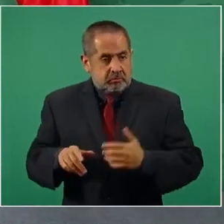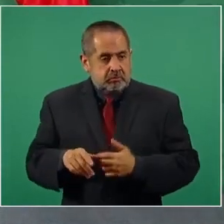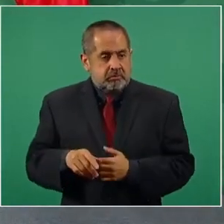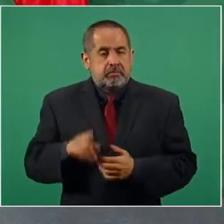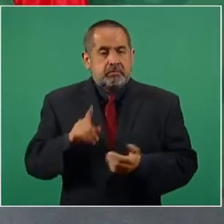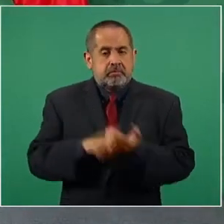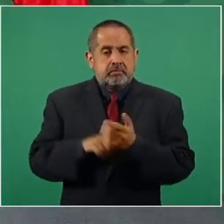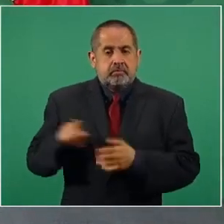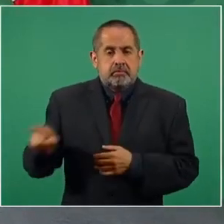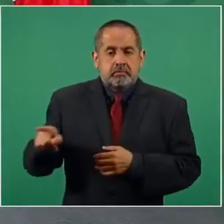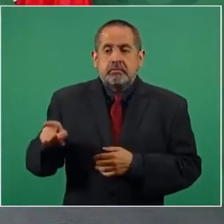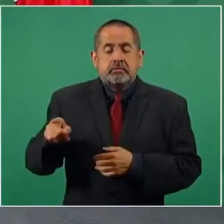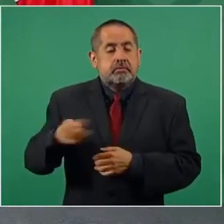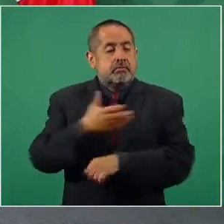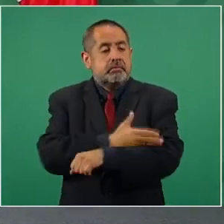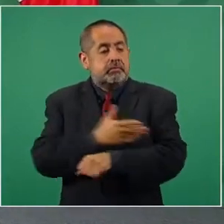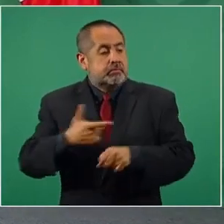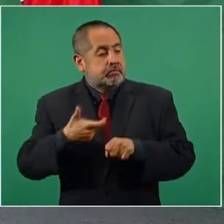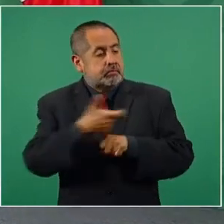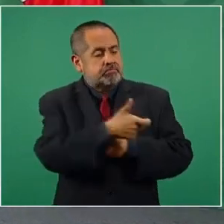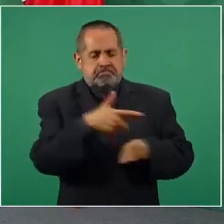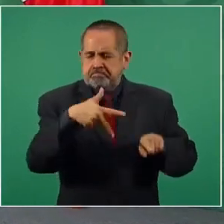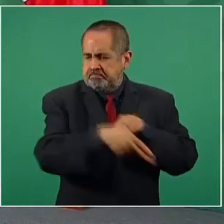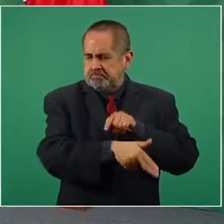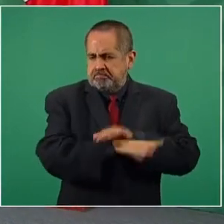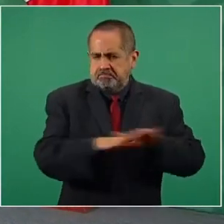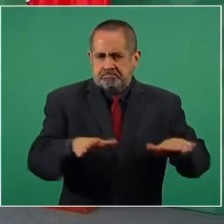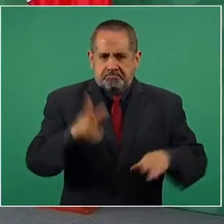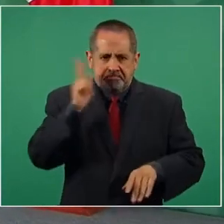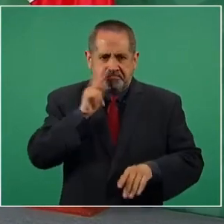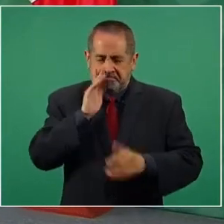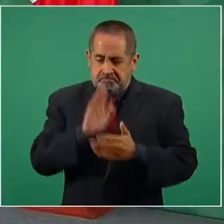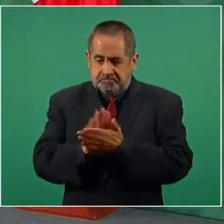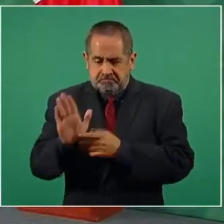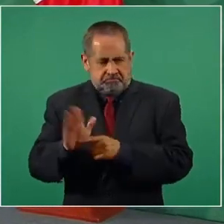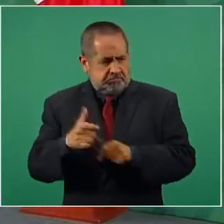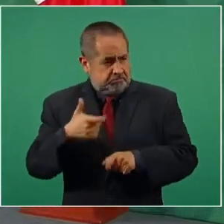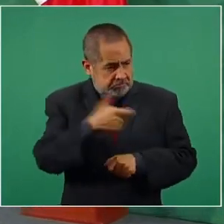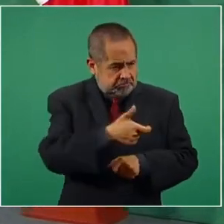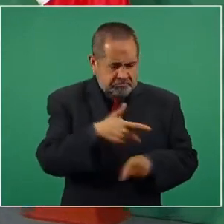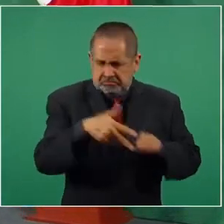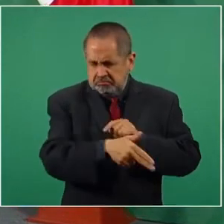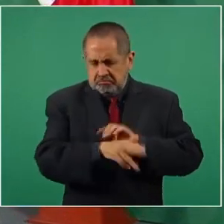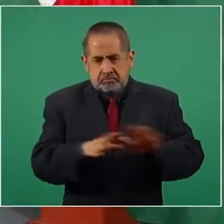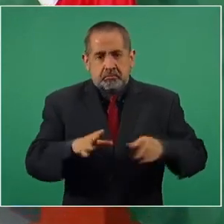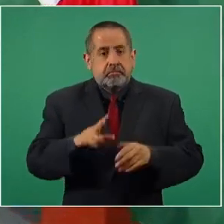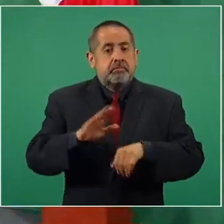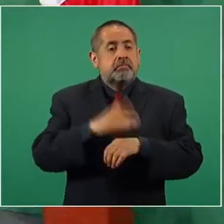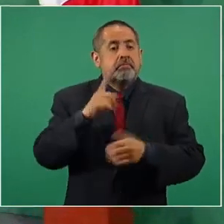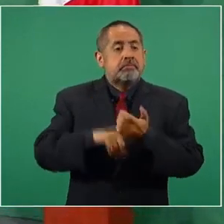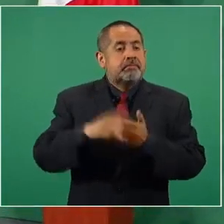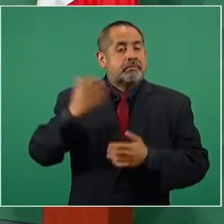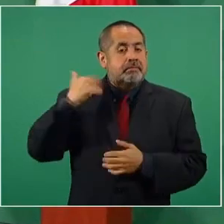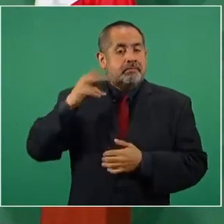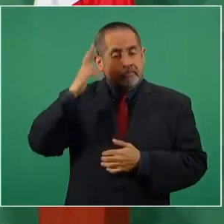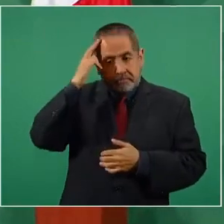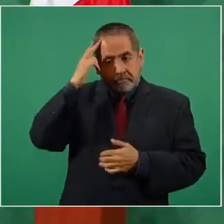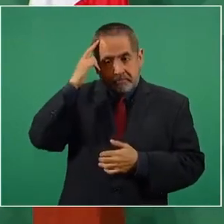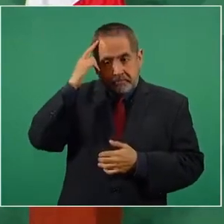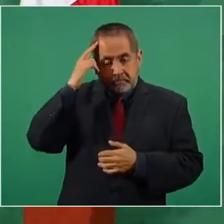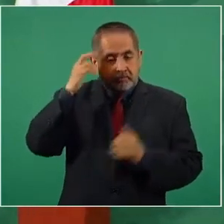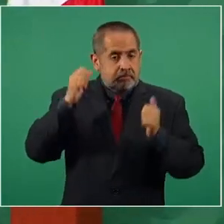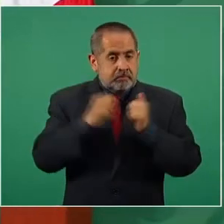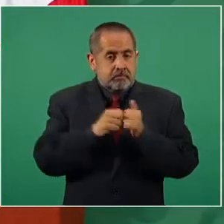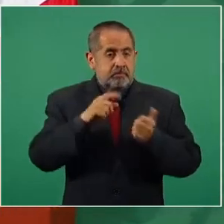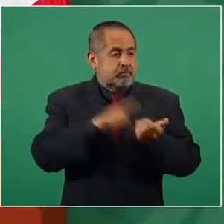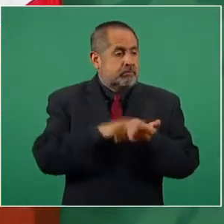les quitó la subvención, está demostrado, porque Porfirio Díaz a través